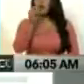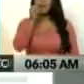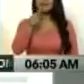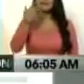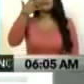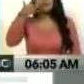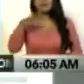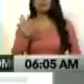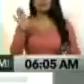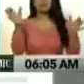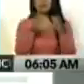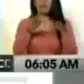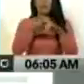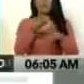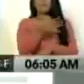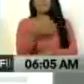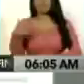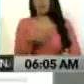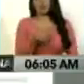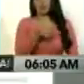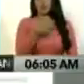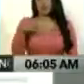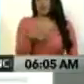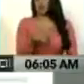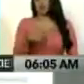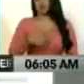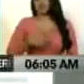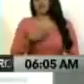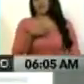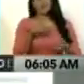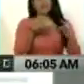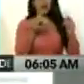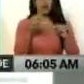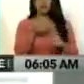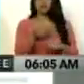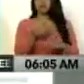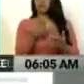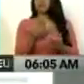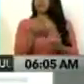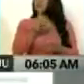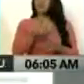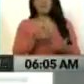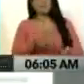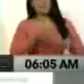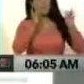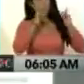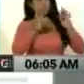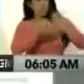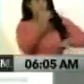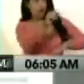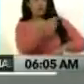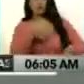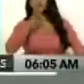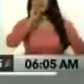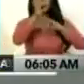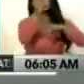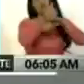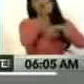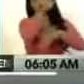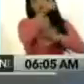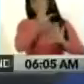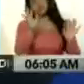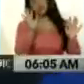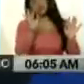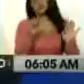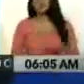si la mesa de la Unidad Democrática sabotea el diálogo levantándose de la mesa, se deben llamar a sus jefes. Y vamos a revisar, a ver si